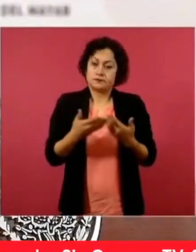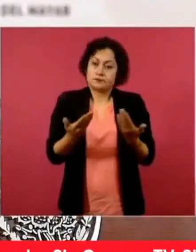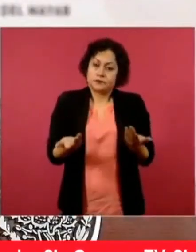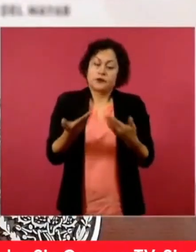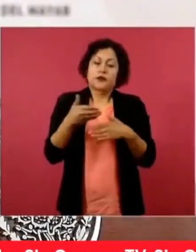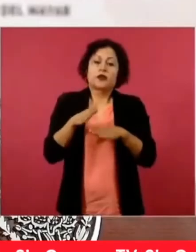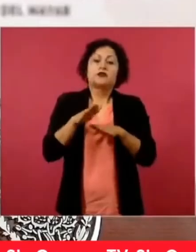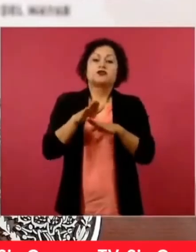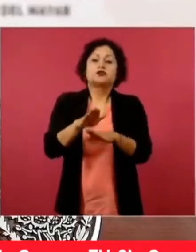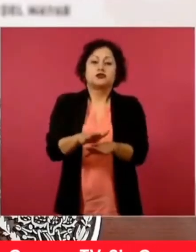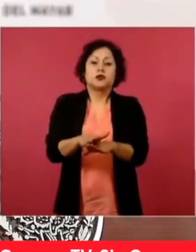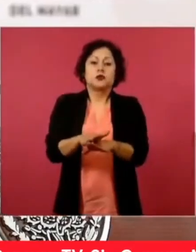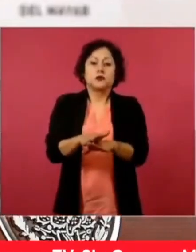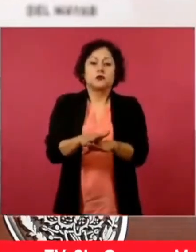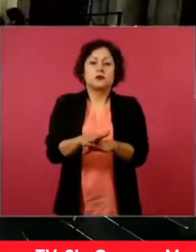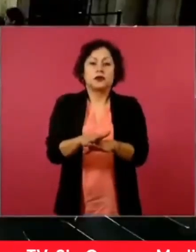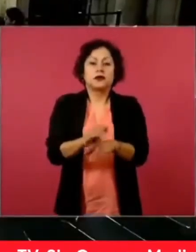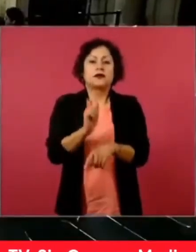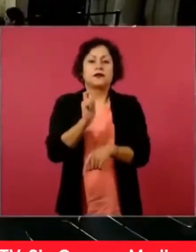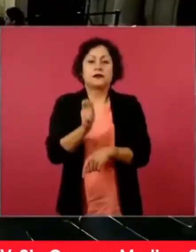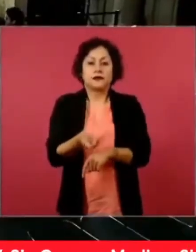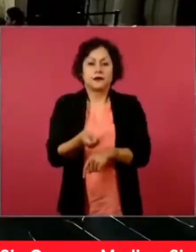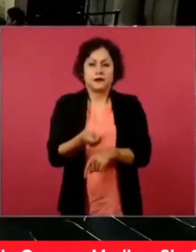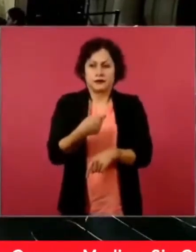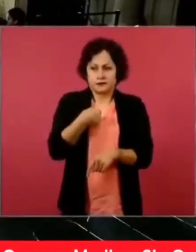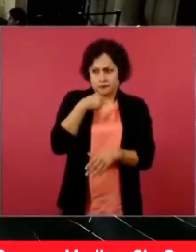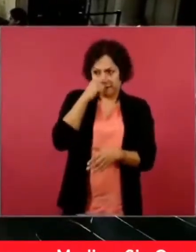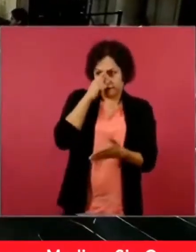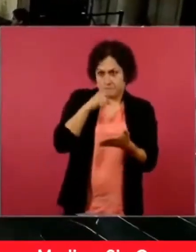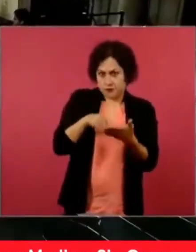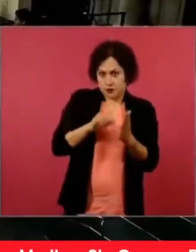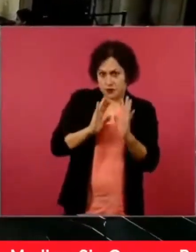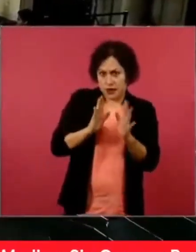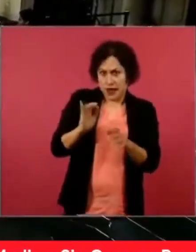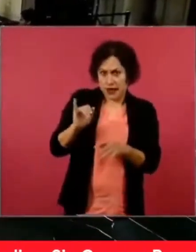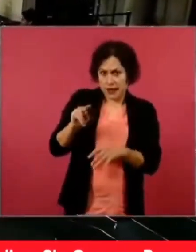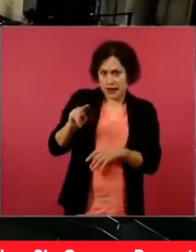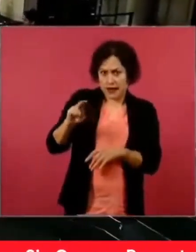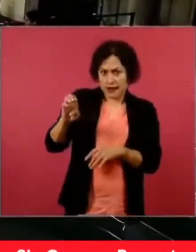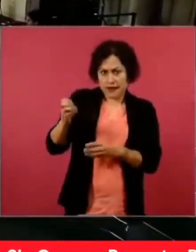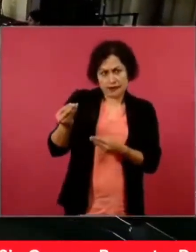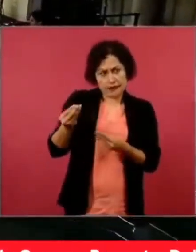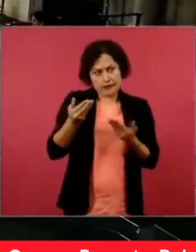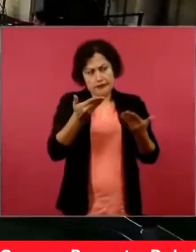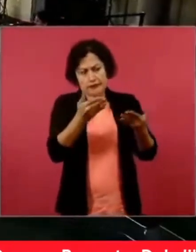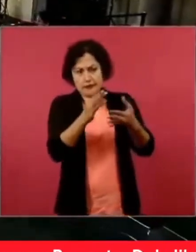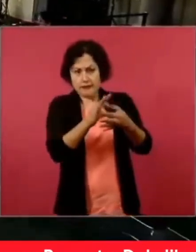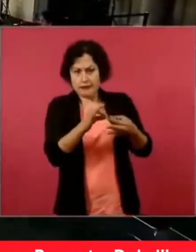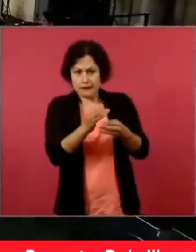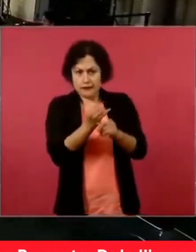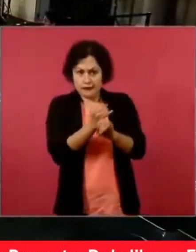no sé si, yo creo que ya los dio a conocer el INE, ¿no? Sí. Ya podemos